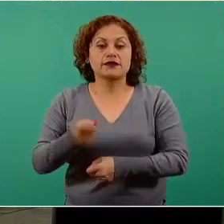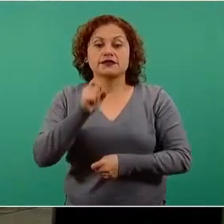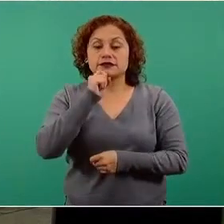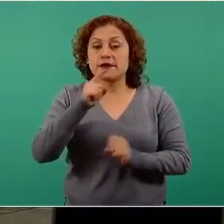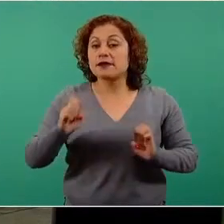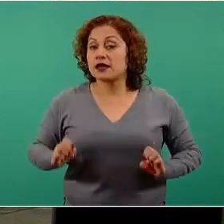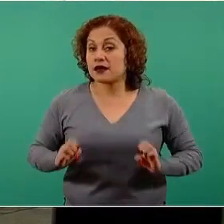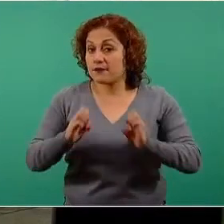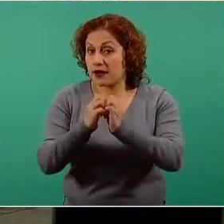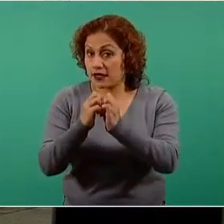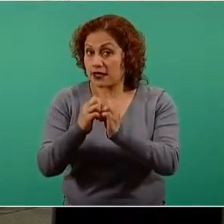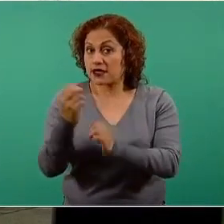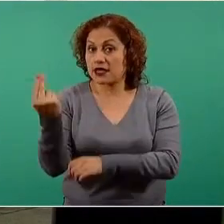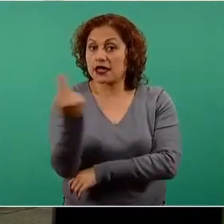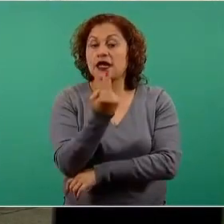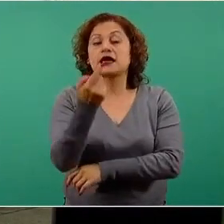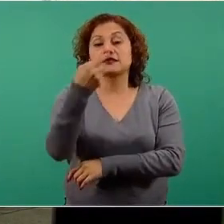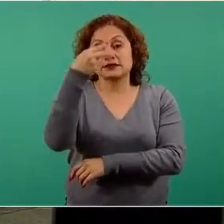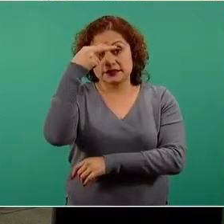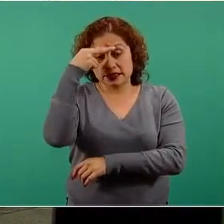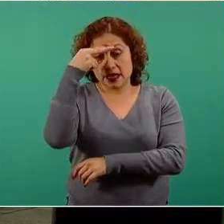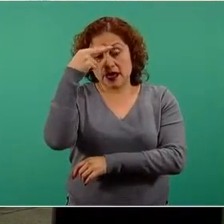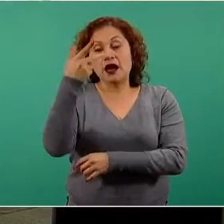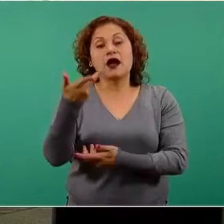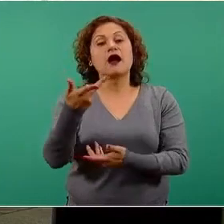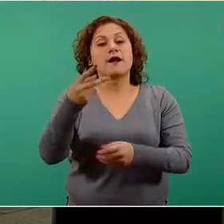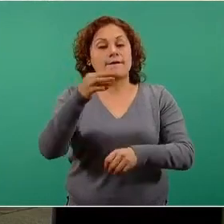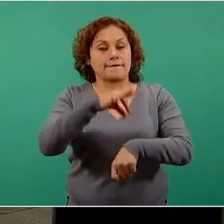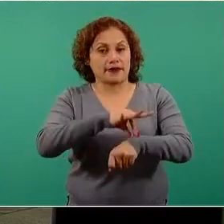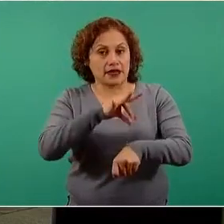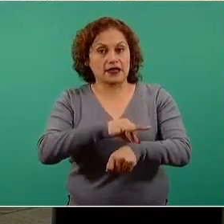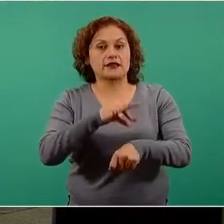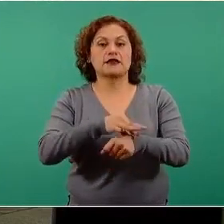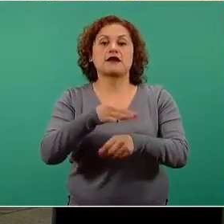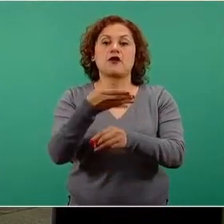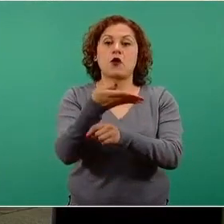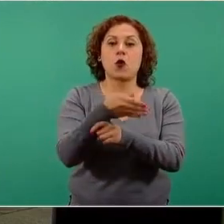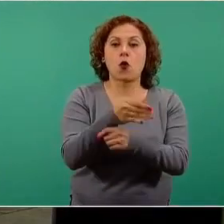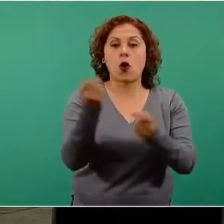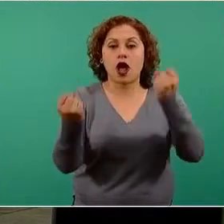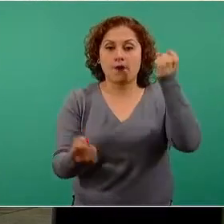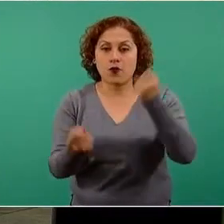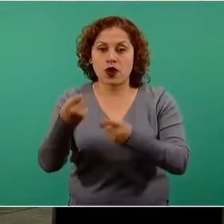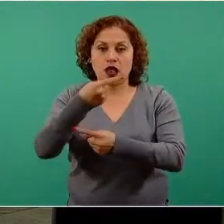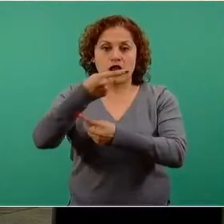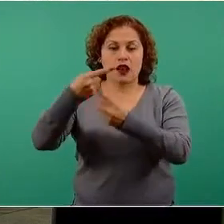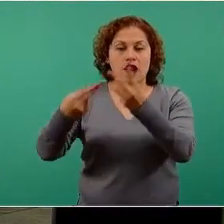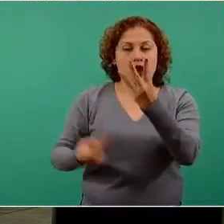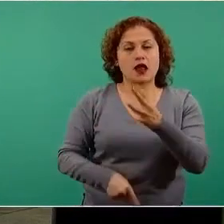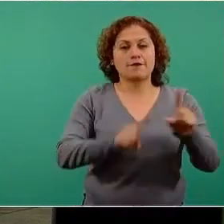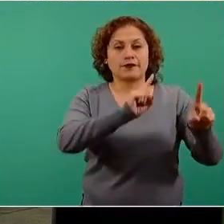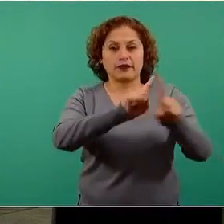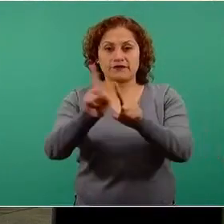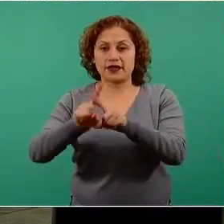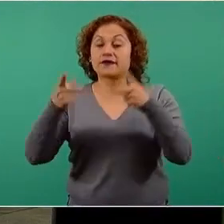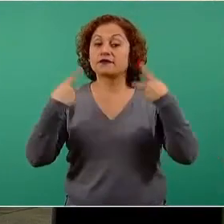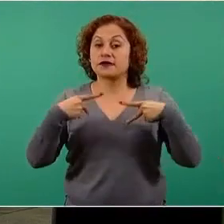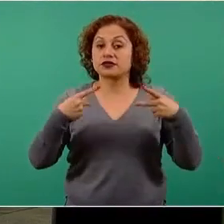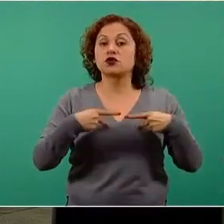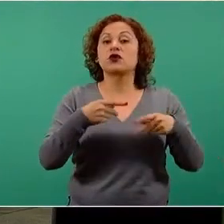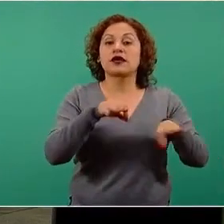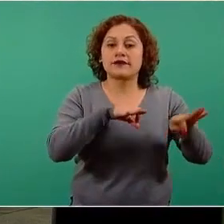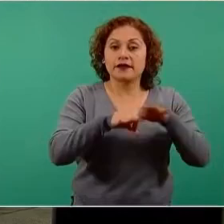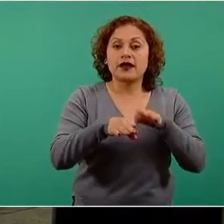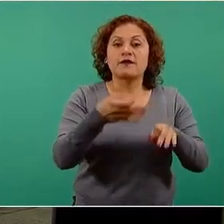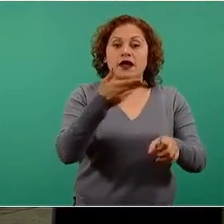urgencias médicas, ambulancias, todo el personal, no nada más médicas y médicos, también enfermeras, enfermeros y